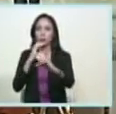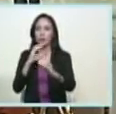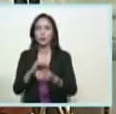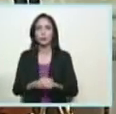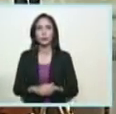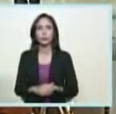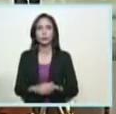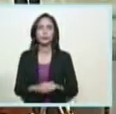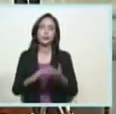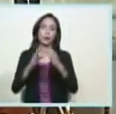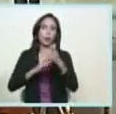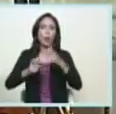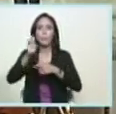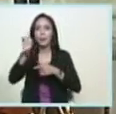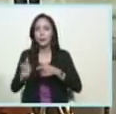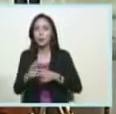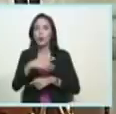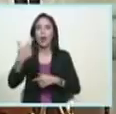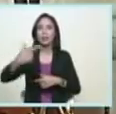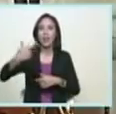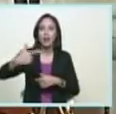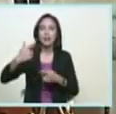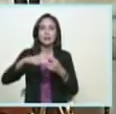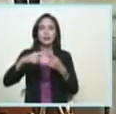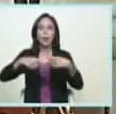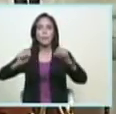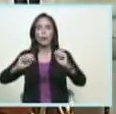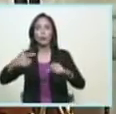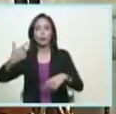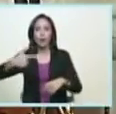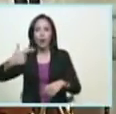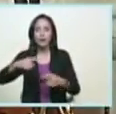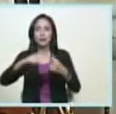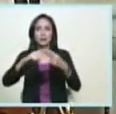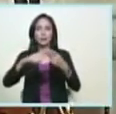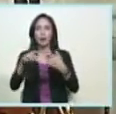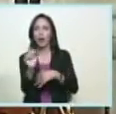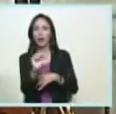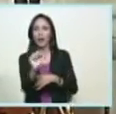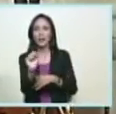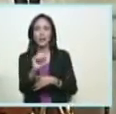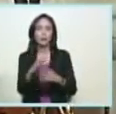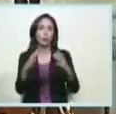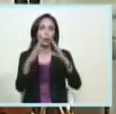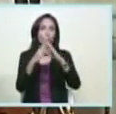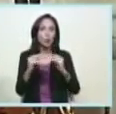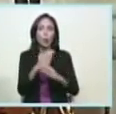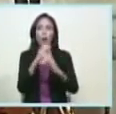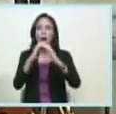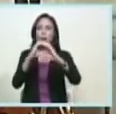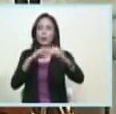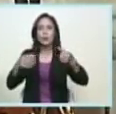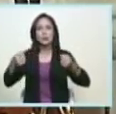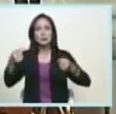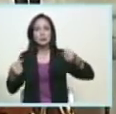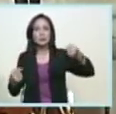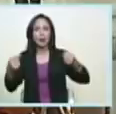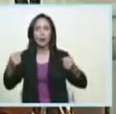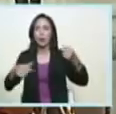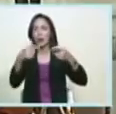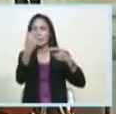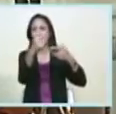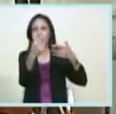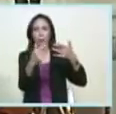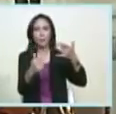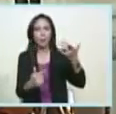de pasajeros moto taxis taxis carritos por puesto autobuses autobuses